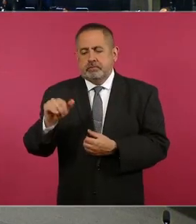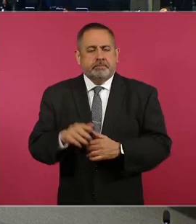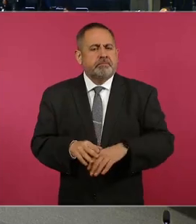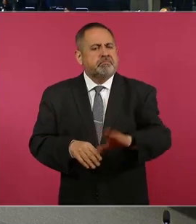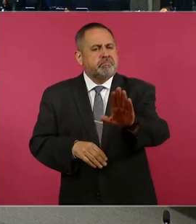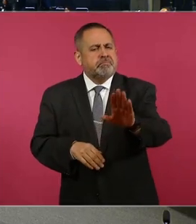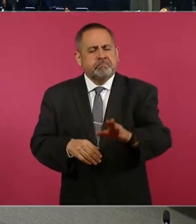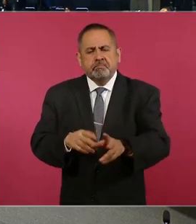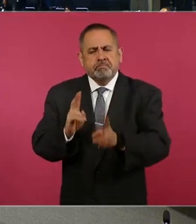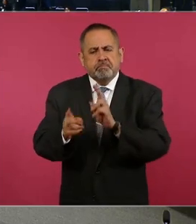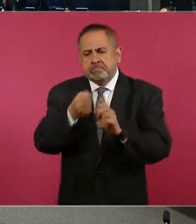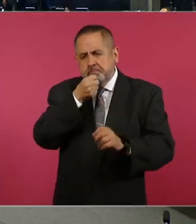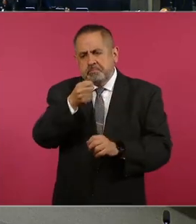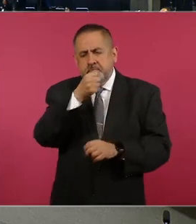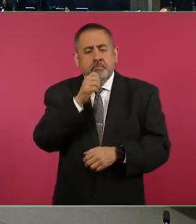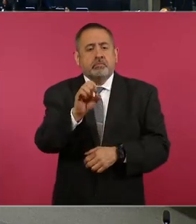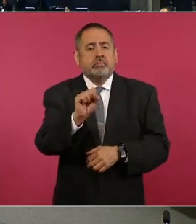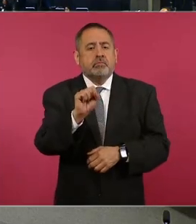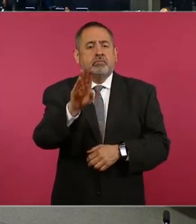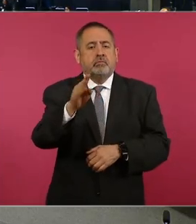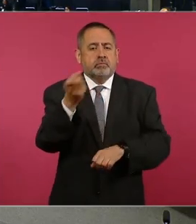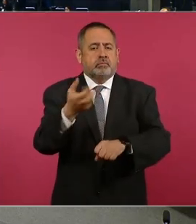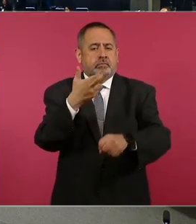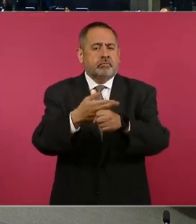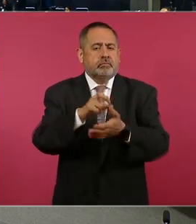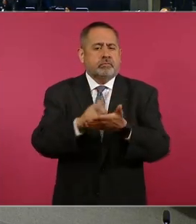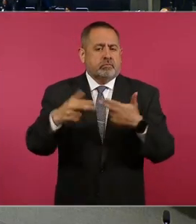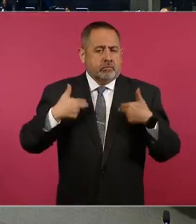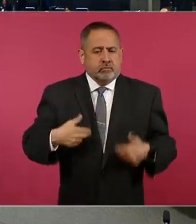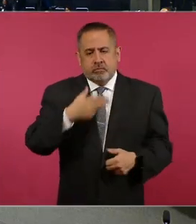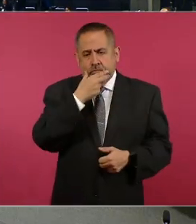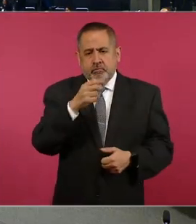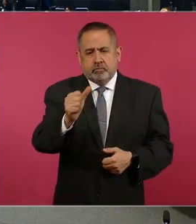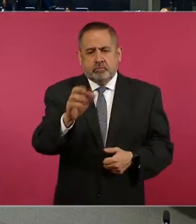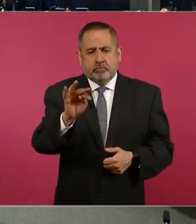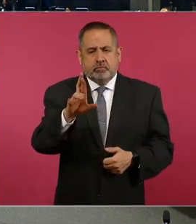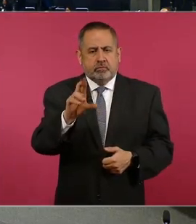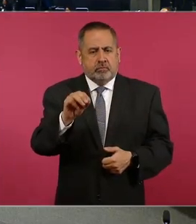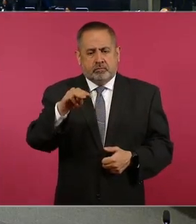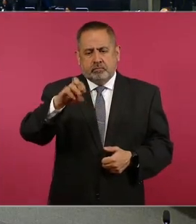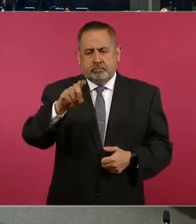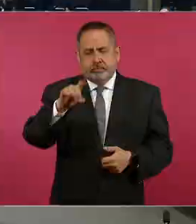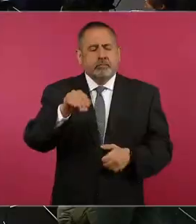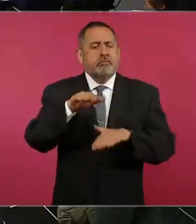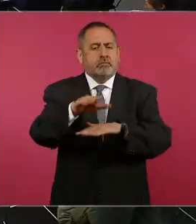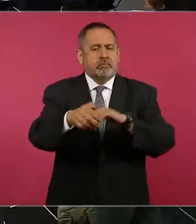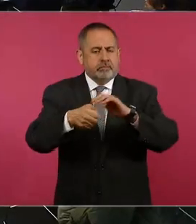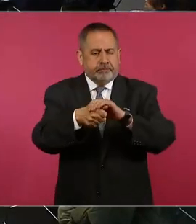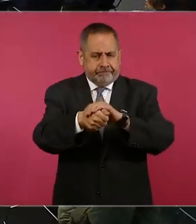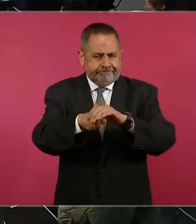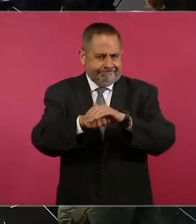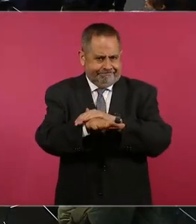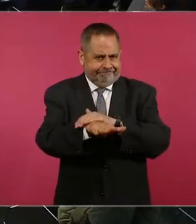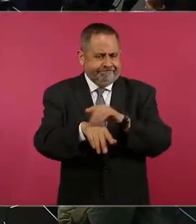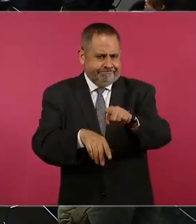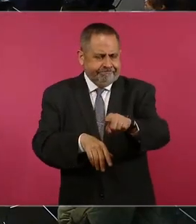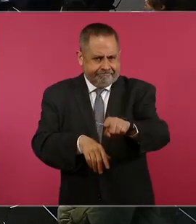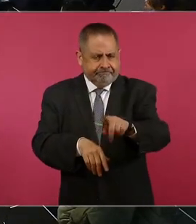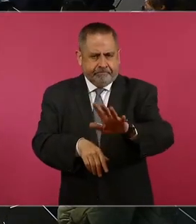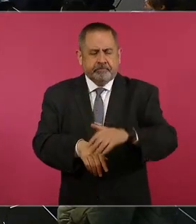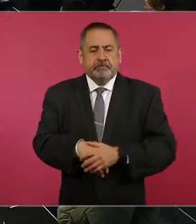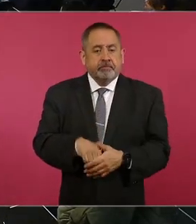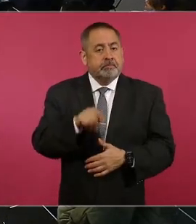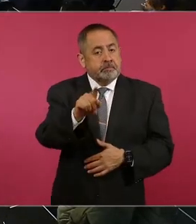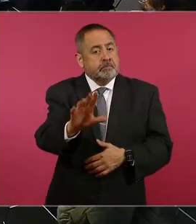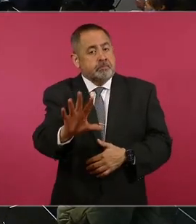entrevistar al subsecretario de Derechos Humanos, Arturo Medina, sobre el caso Ayotzinapa y entre otras cosas, pues